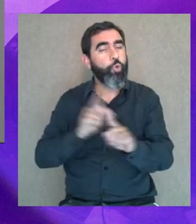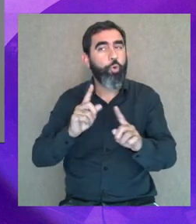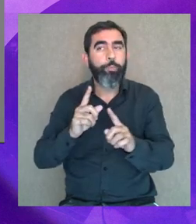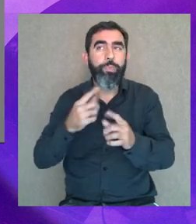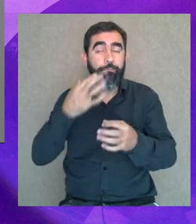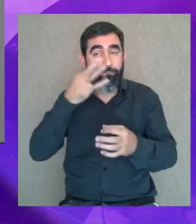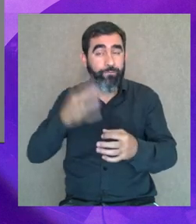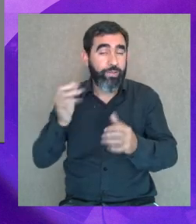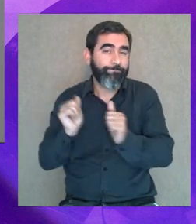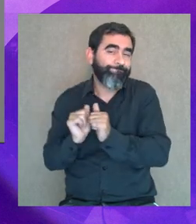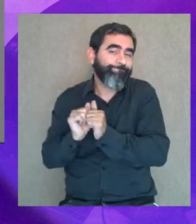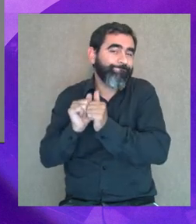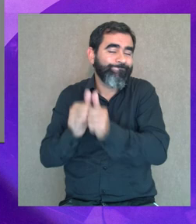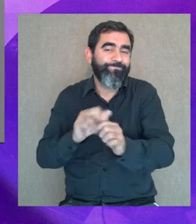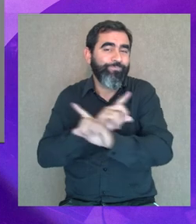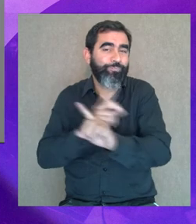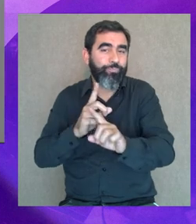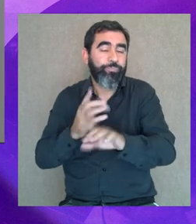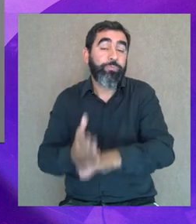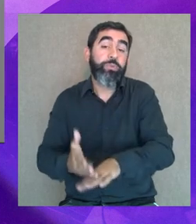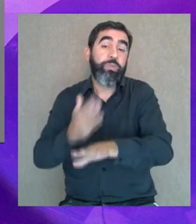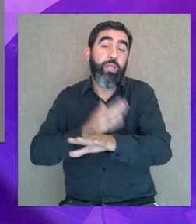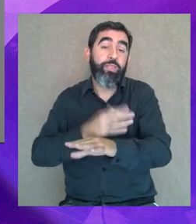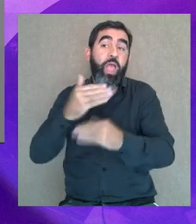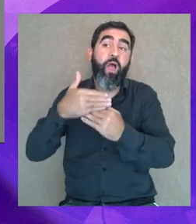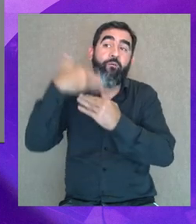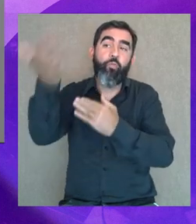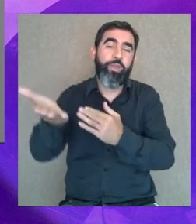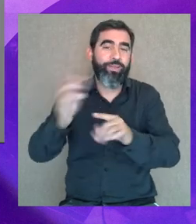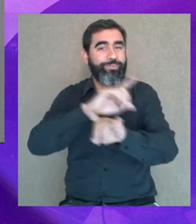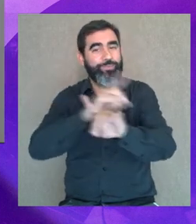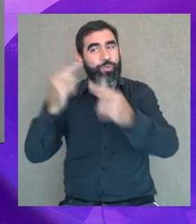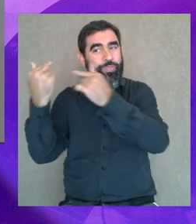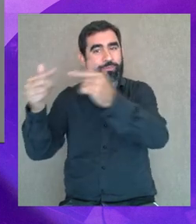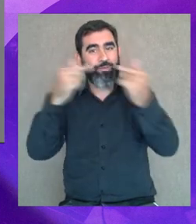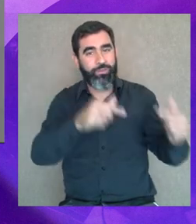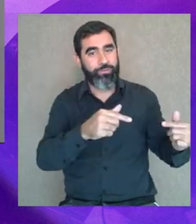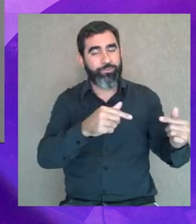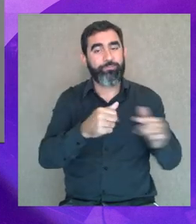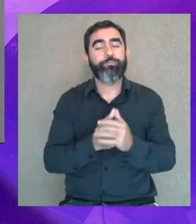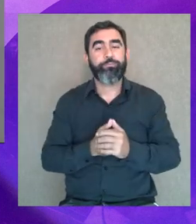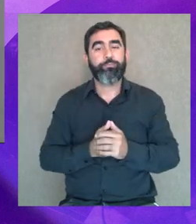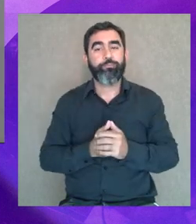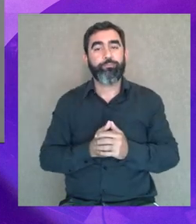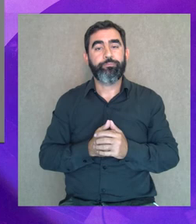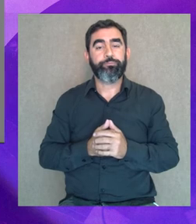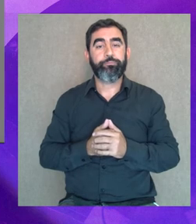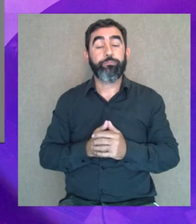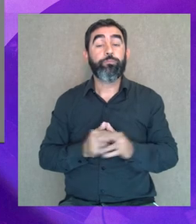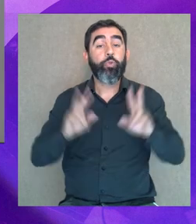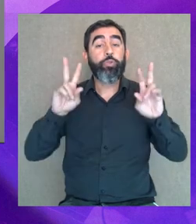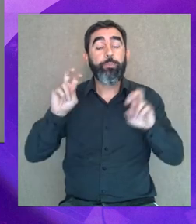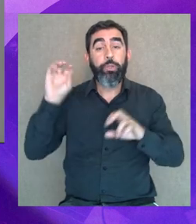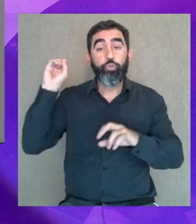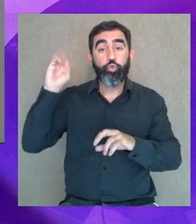acompañado un poco de lo como dice andrea a lo que estaba pasando afuera claire y bueno con